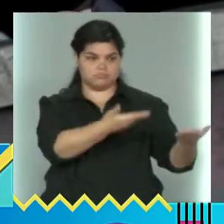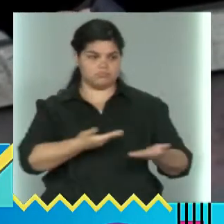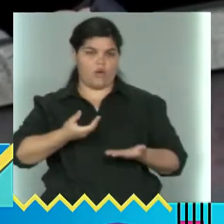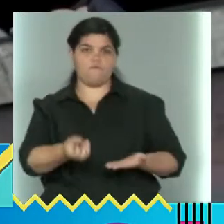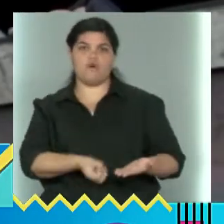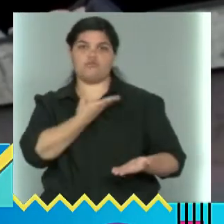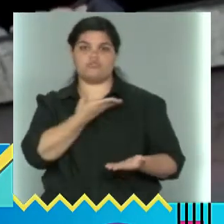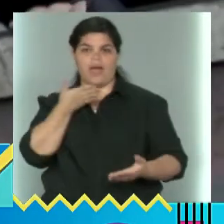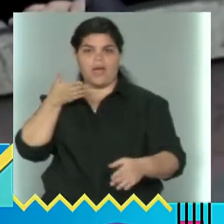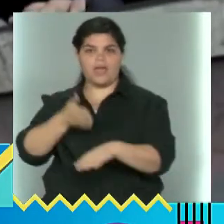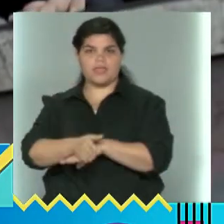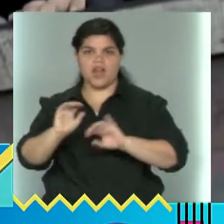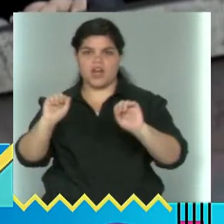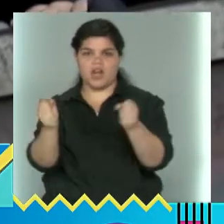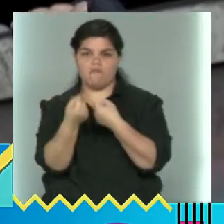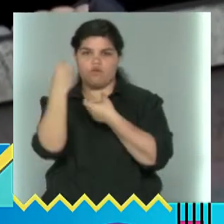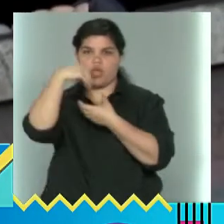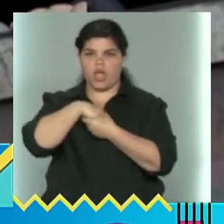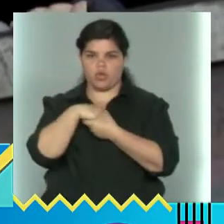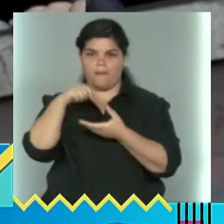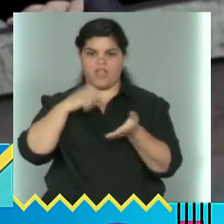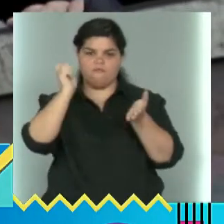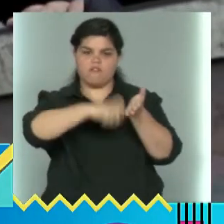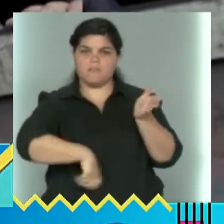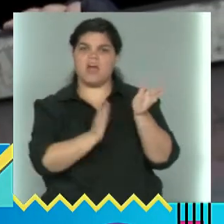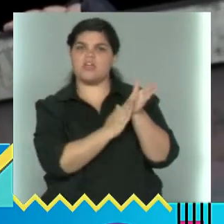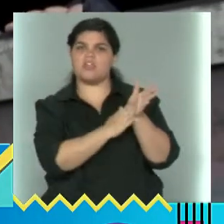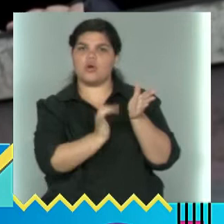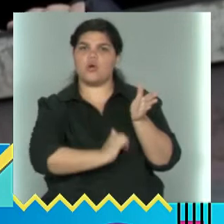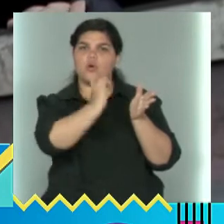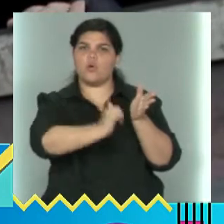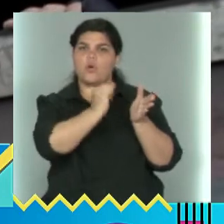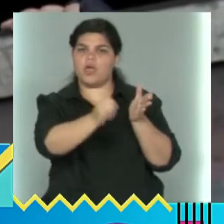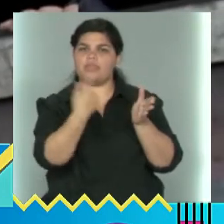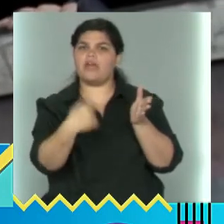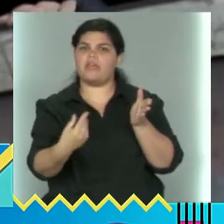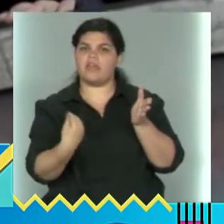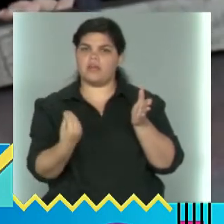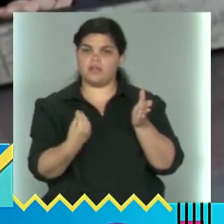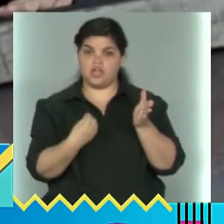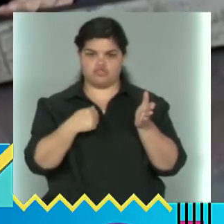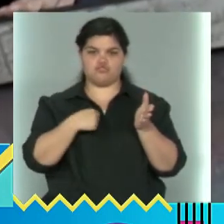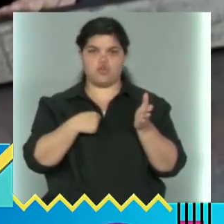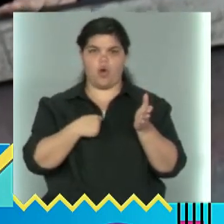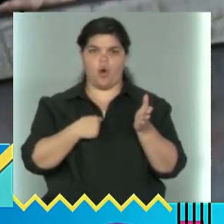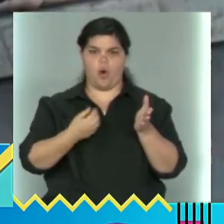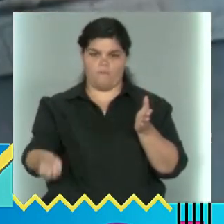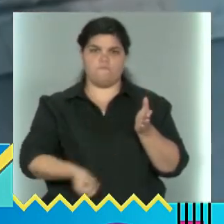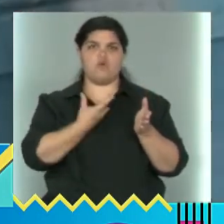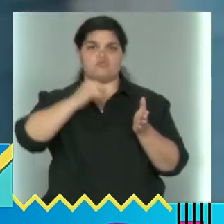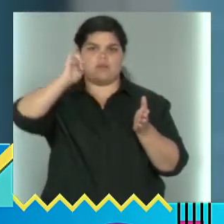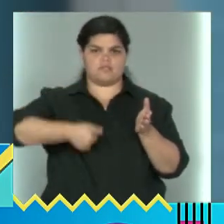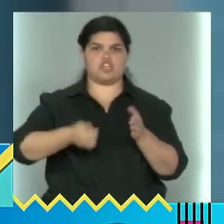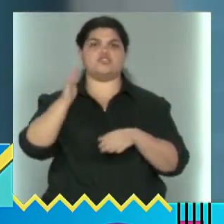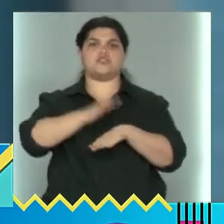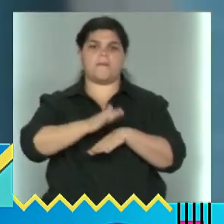entrar al campo de refugiados, me hicieron firmar un documento que decía que entraba por mis medios y que me hacía